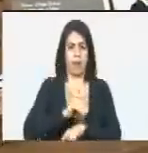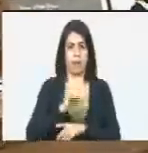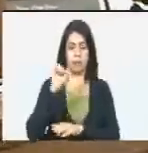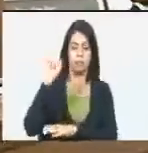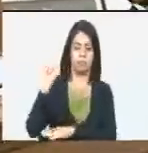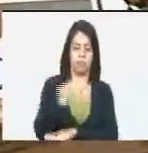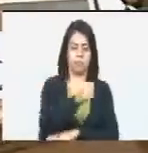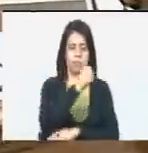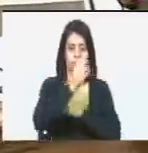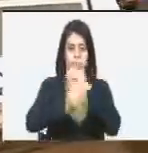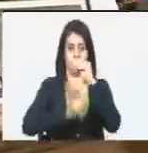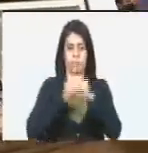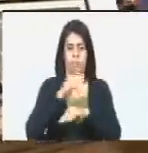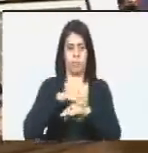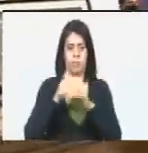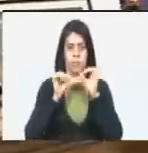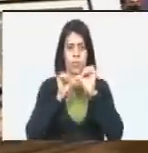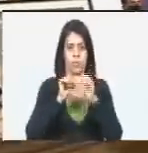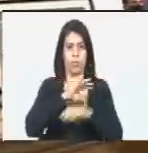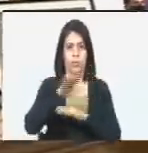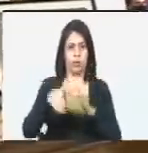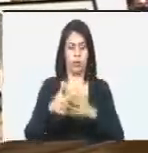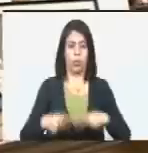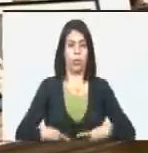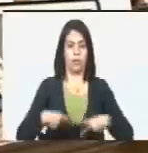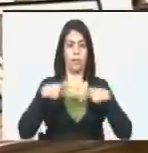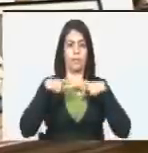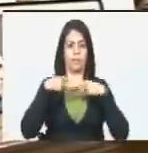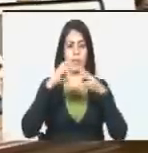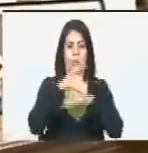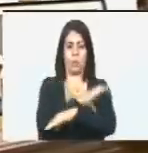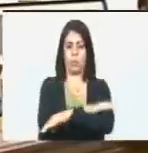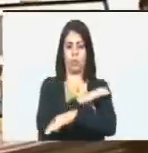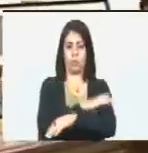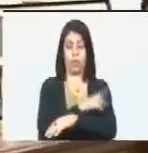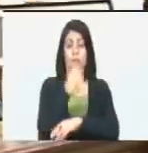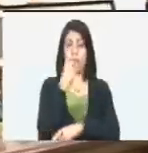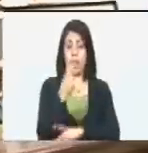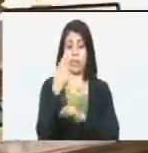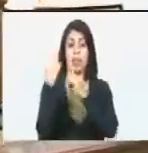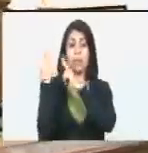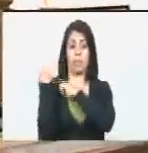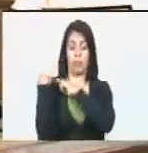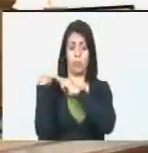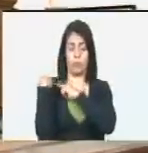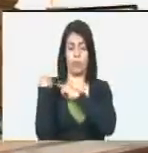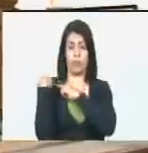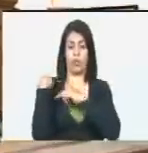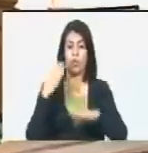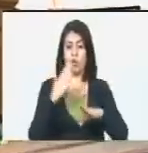imprimió durante toda su vida a esta oposición irresponsable y fascista.